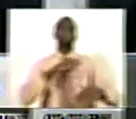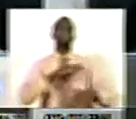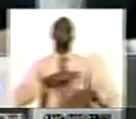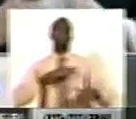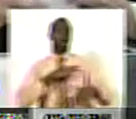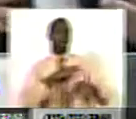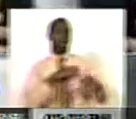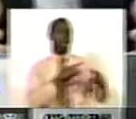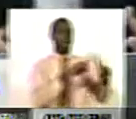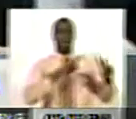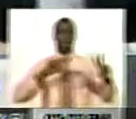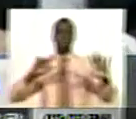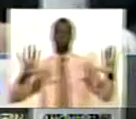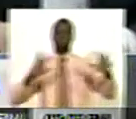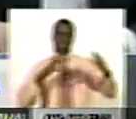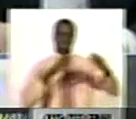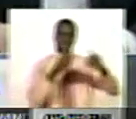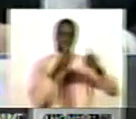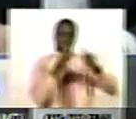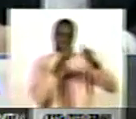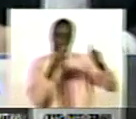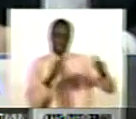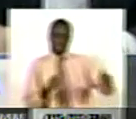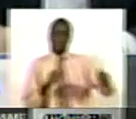presidente Chávez, que puede tener fallas, que puede tener